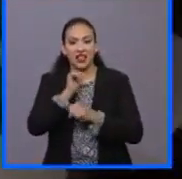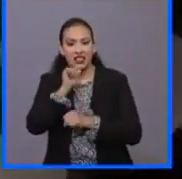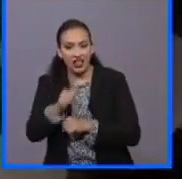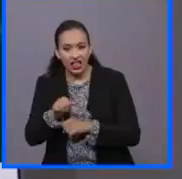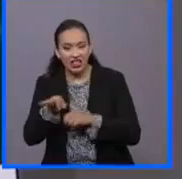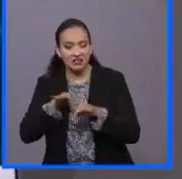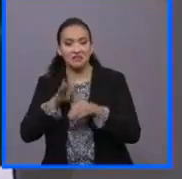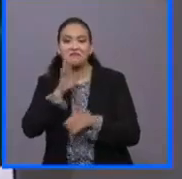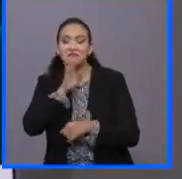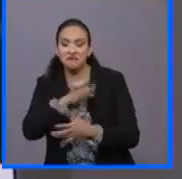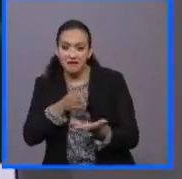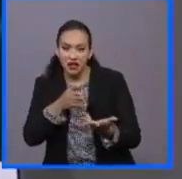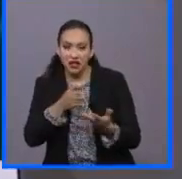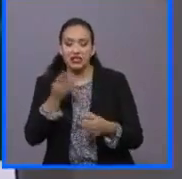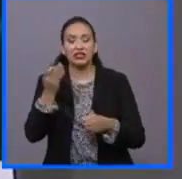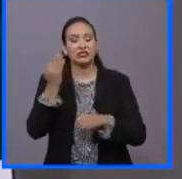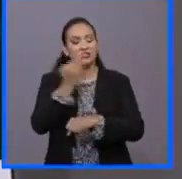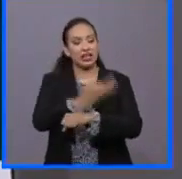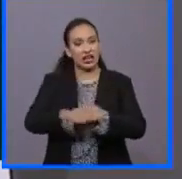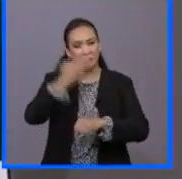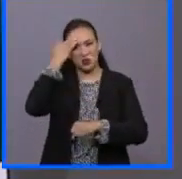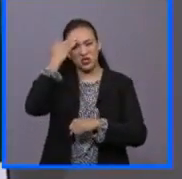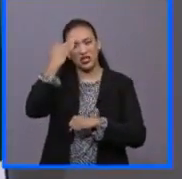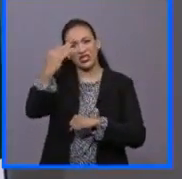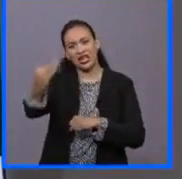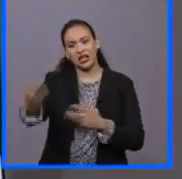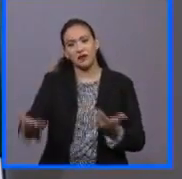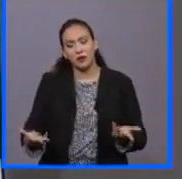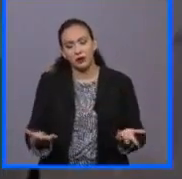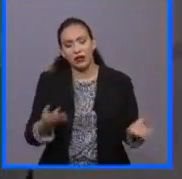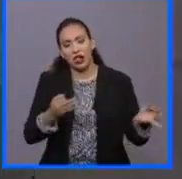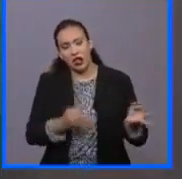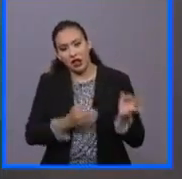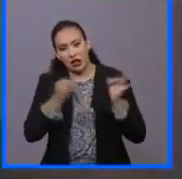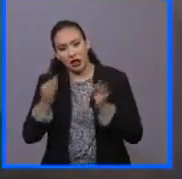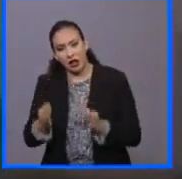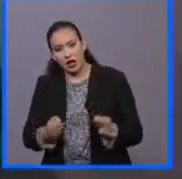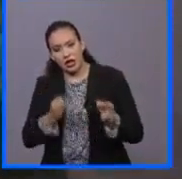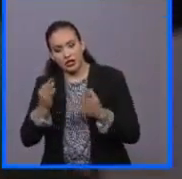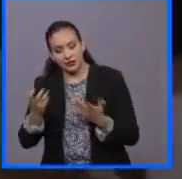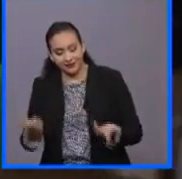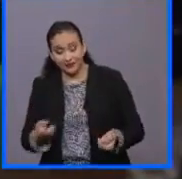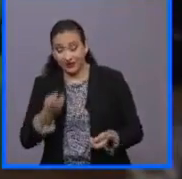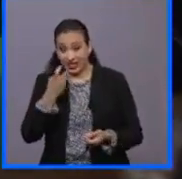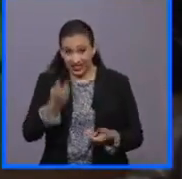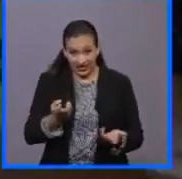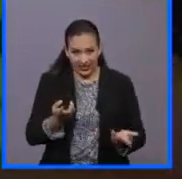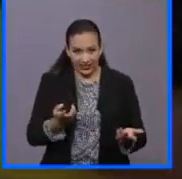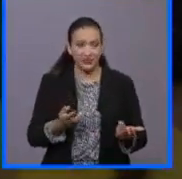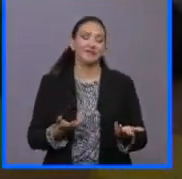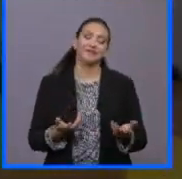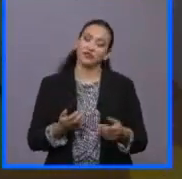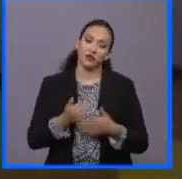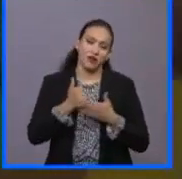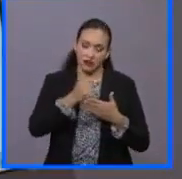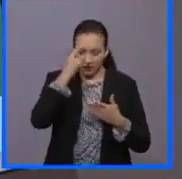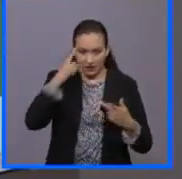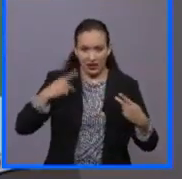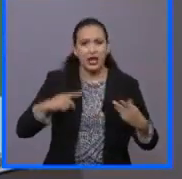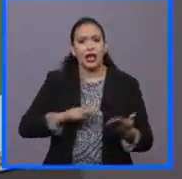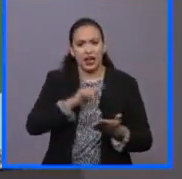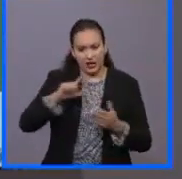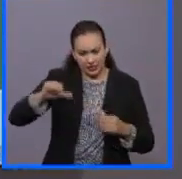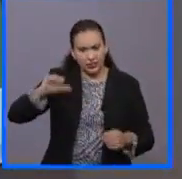real y evaluable en dinero, ya que dicho retardo injustificado vulnera el principio de legalidad que rige para